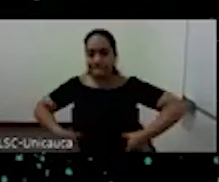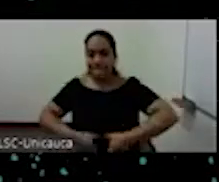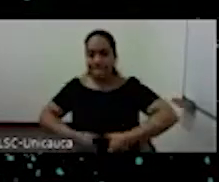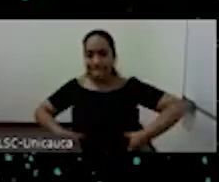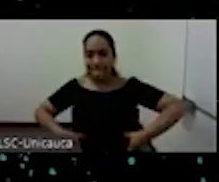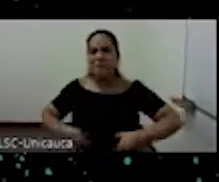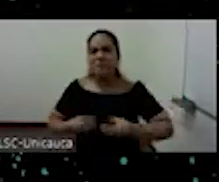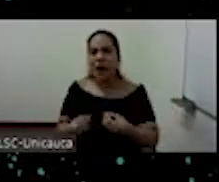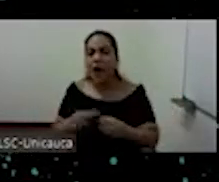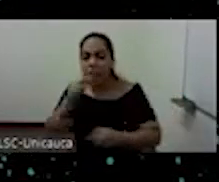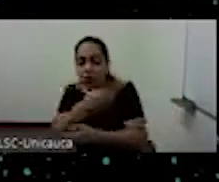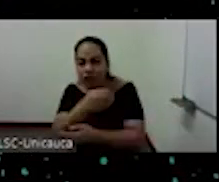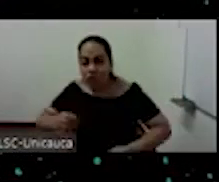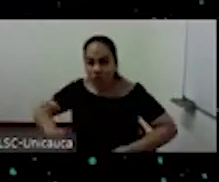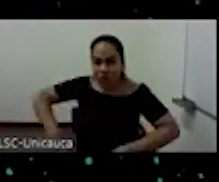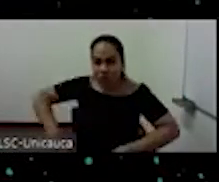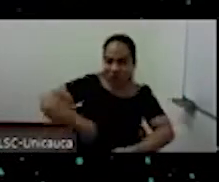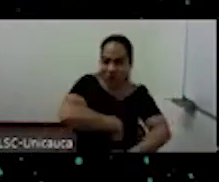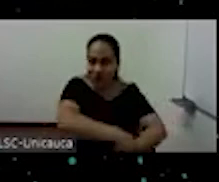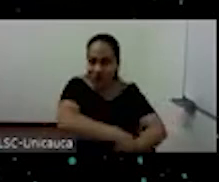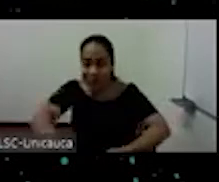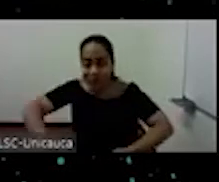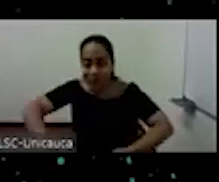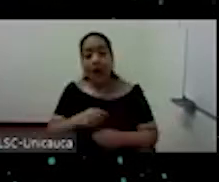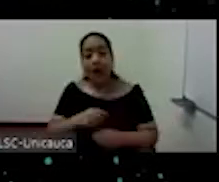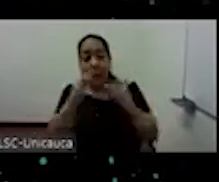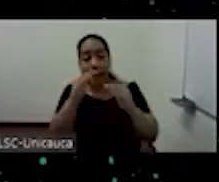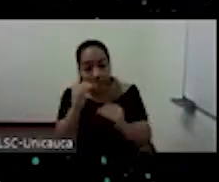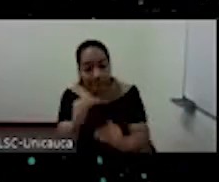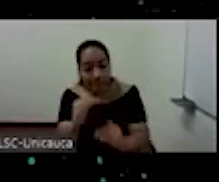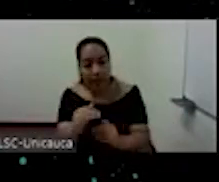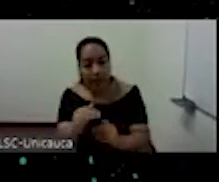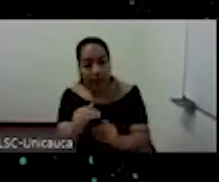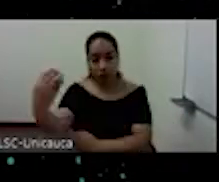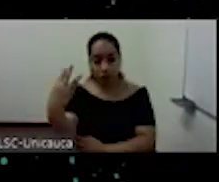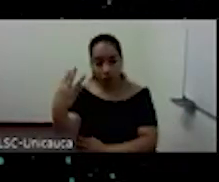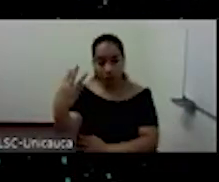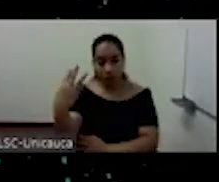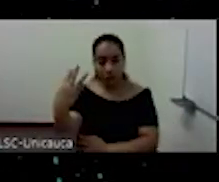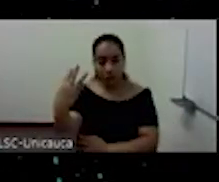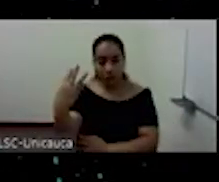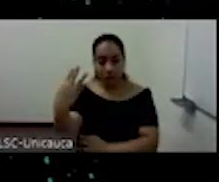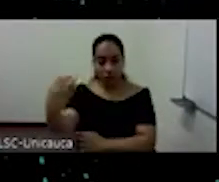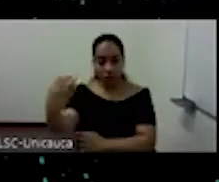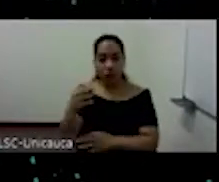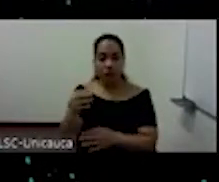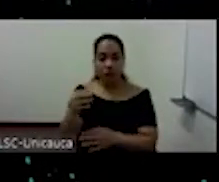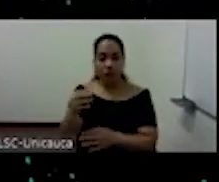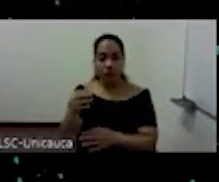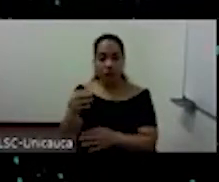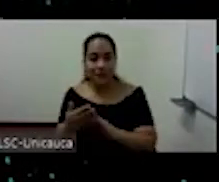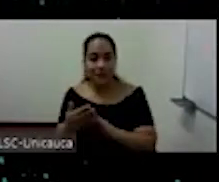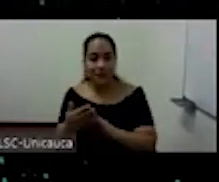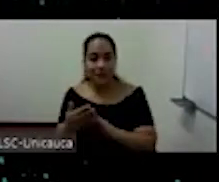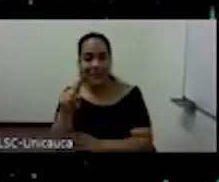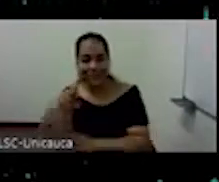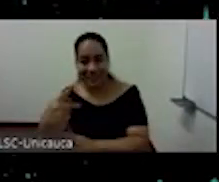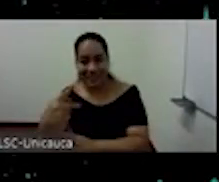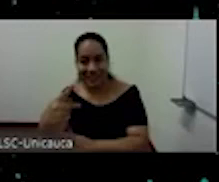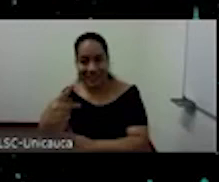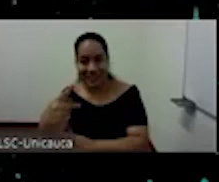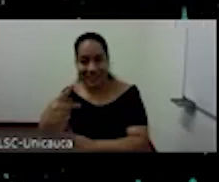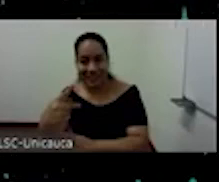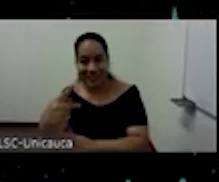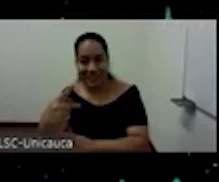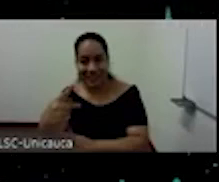niños. Por otro lado, tenemos Sol, el Sol Nasa, Sec, que simboliza el sol de la